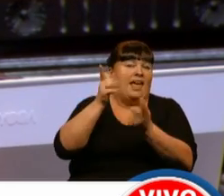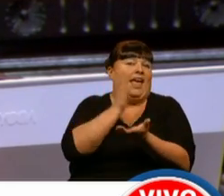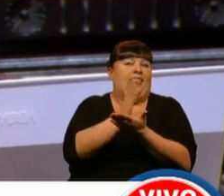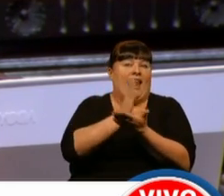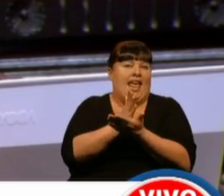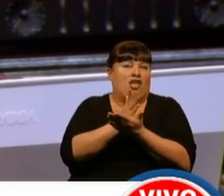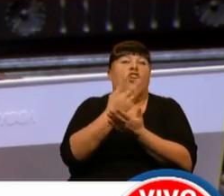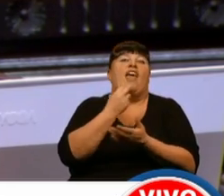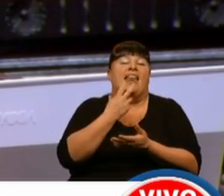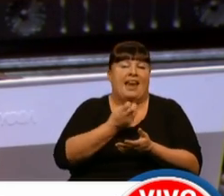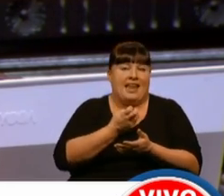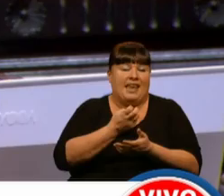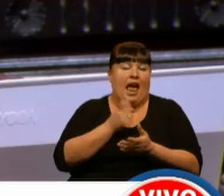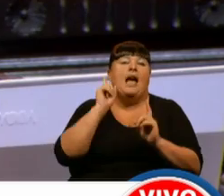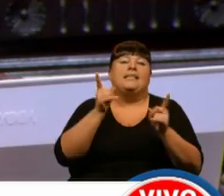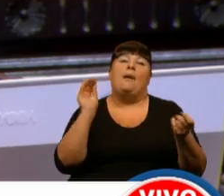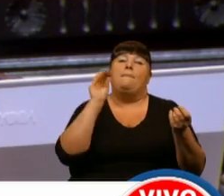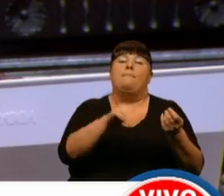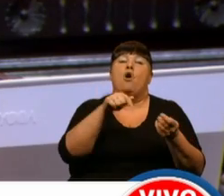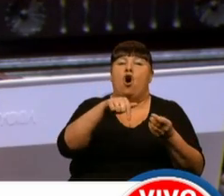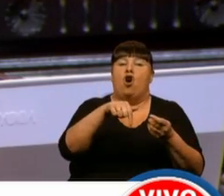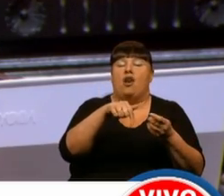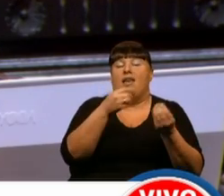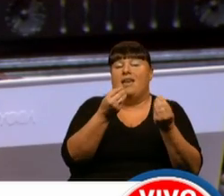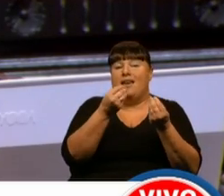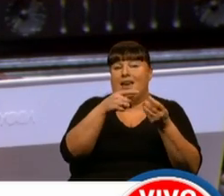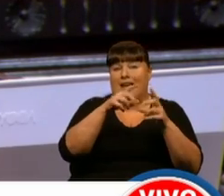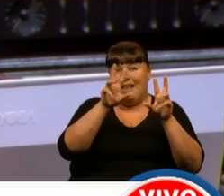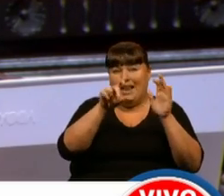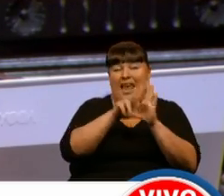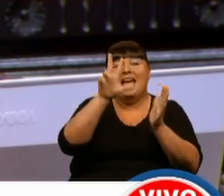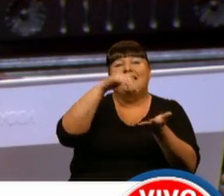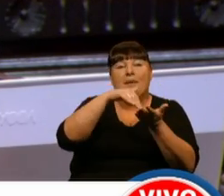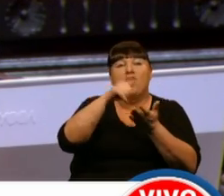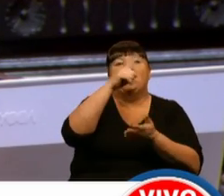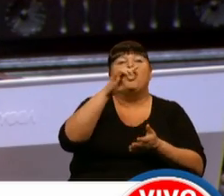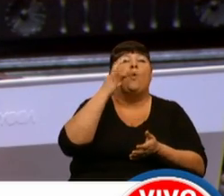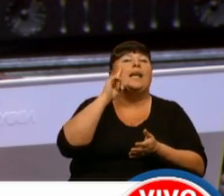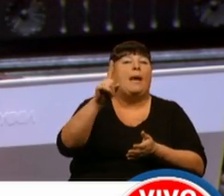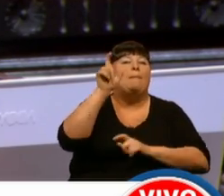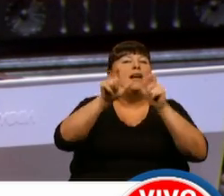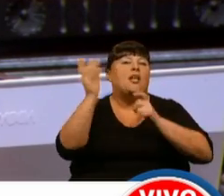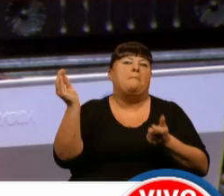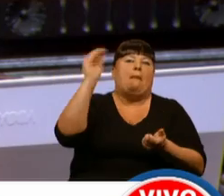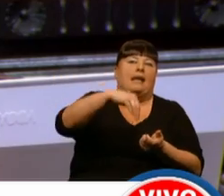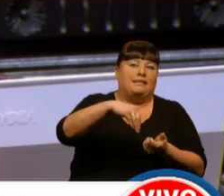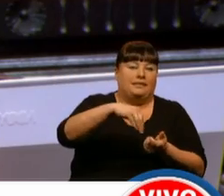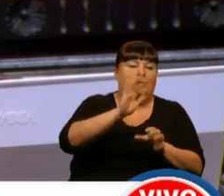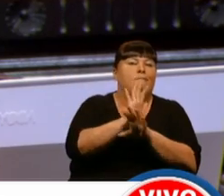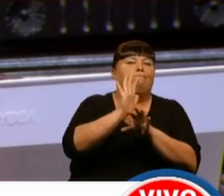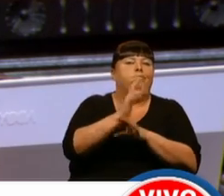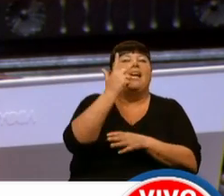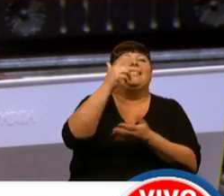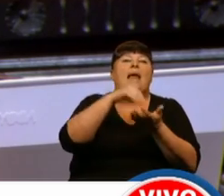derecho a la energía y estamos incorporando en este sentido 3 millones 140 mil usuarios que son